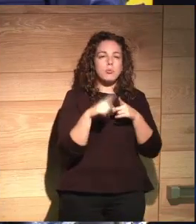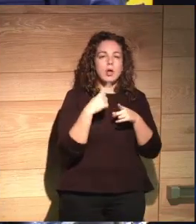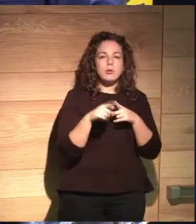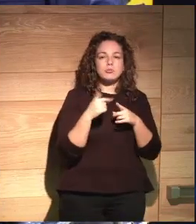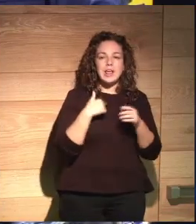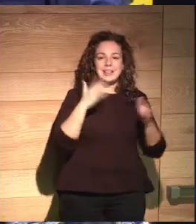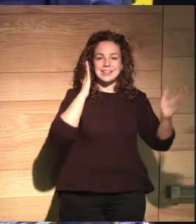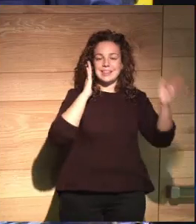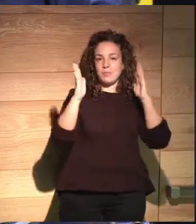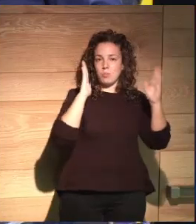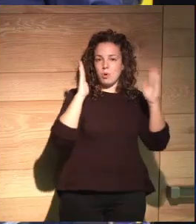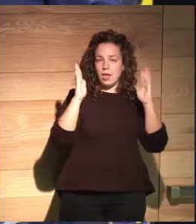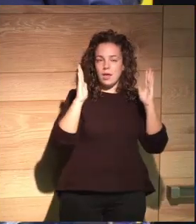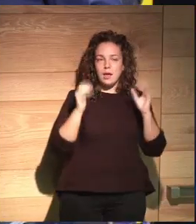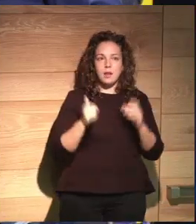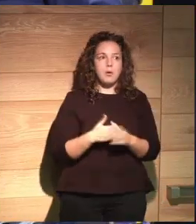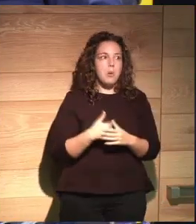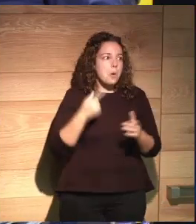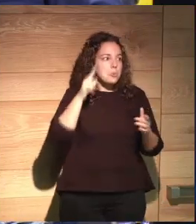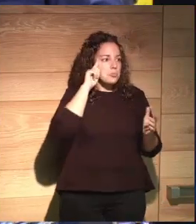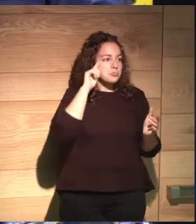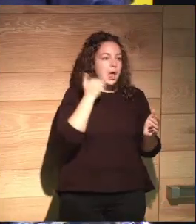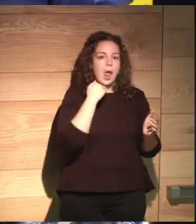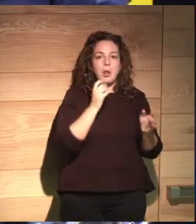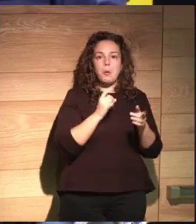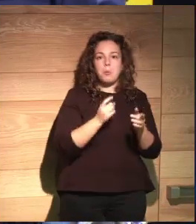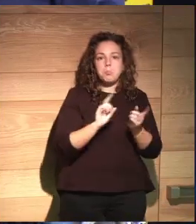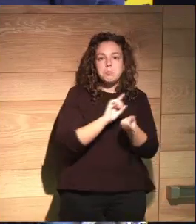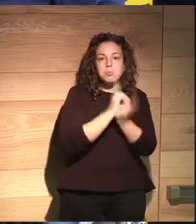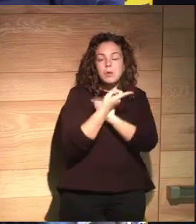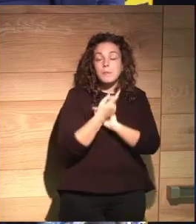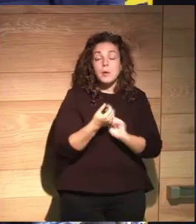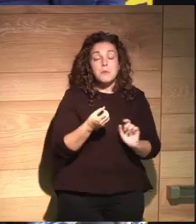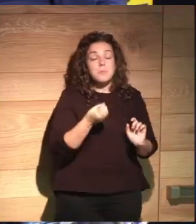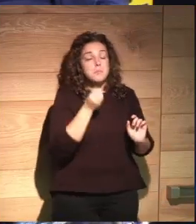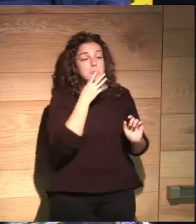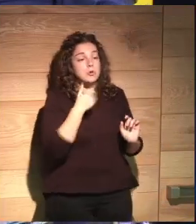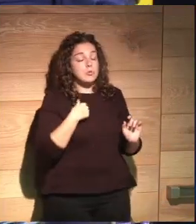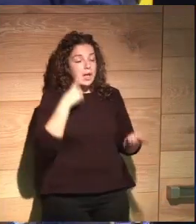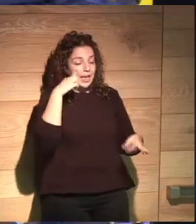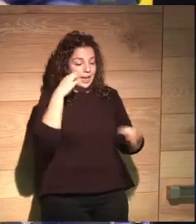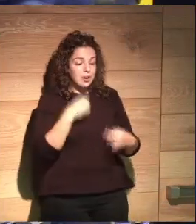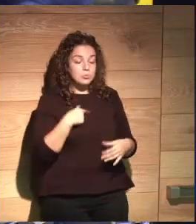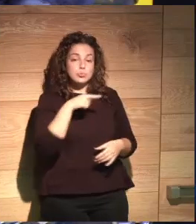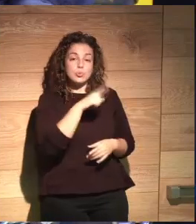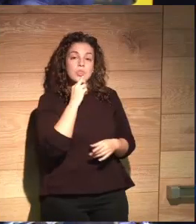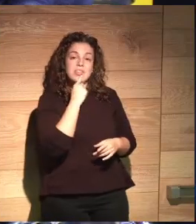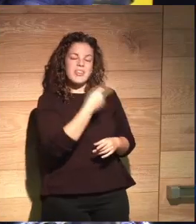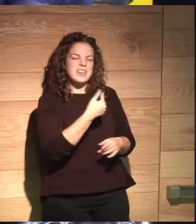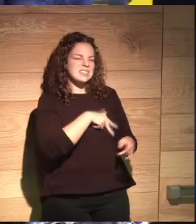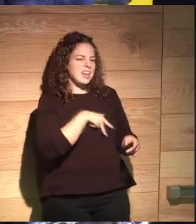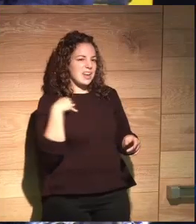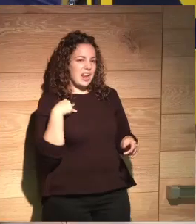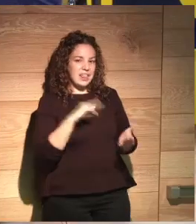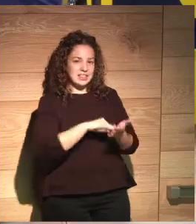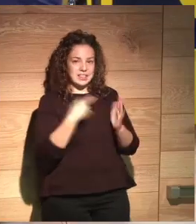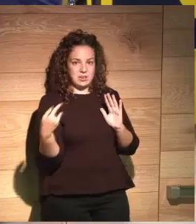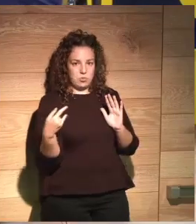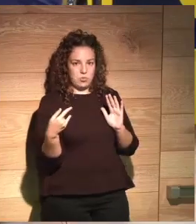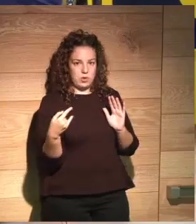temporalidad o que si lo que algo cambia bueno pero yo creo porque tú dices en general de la tecnología